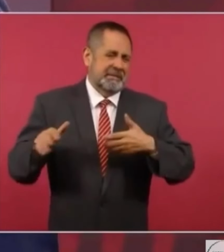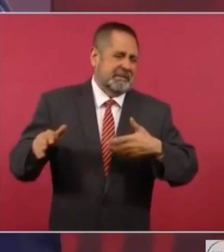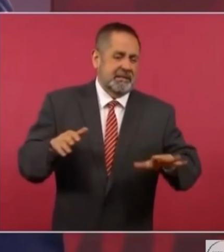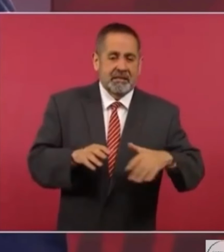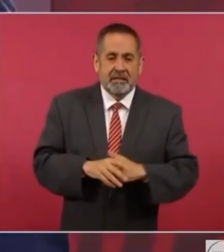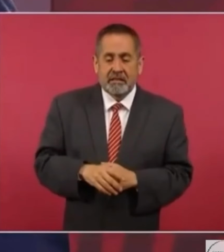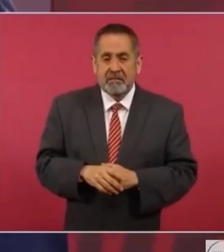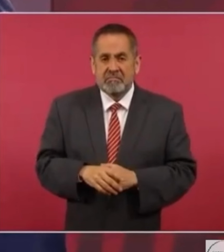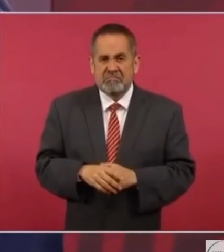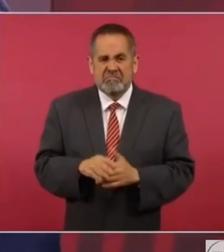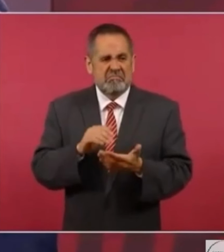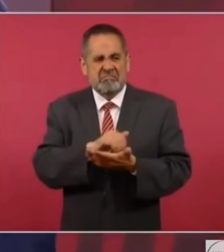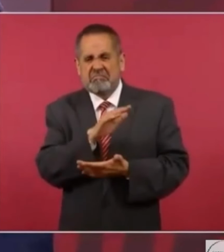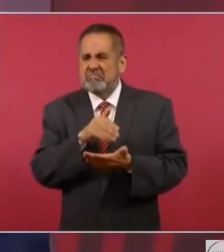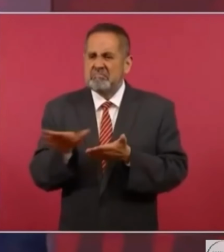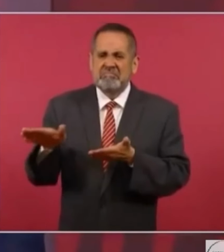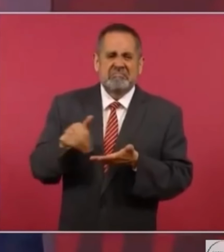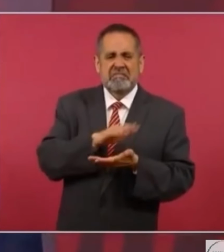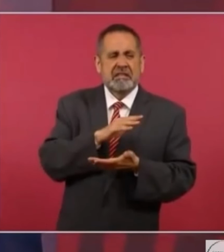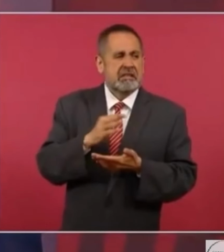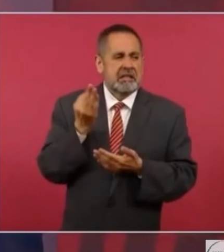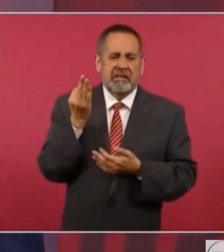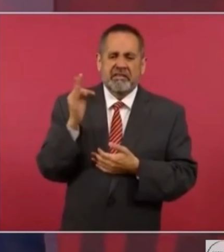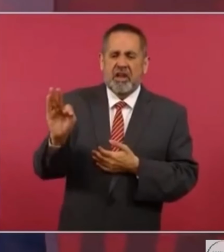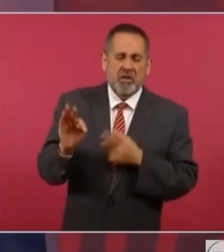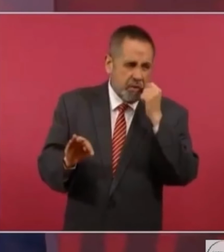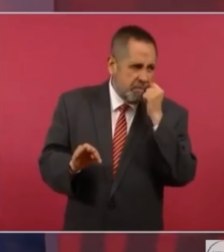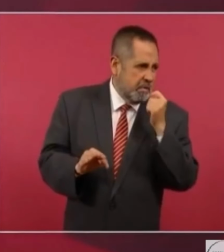encuentre enfrente o se le ponga enfrente.